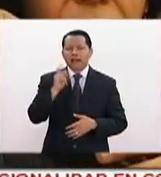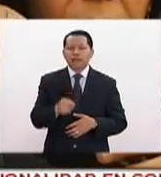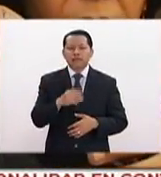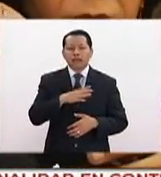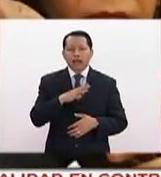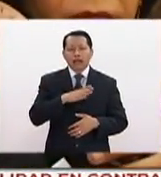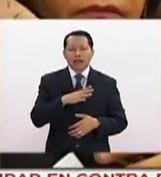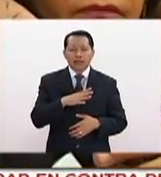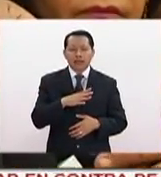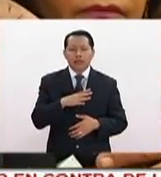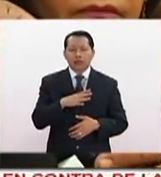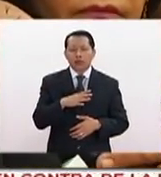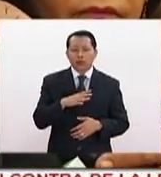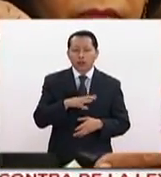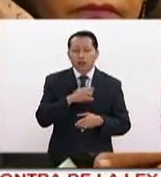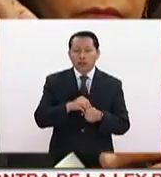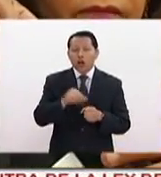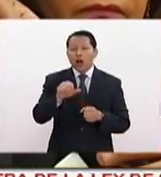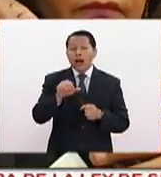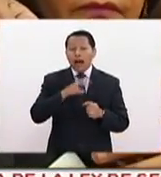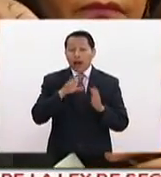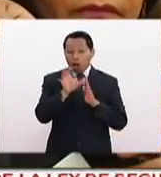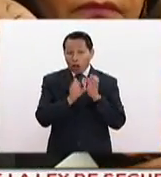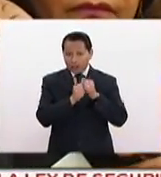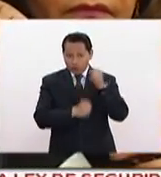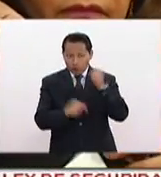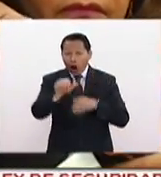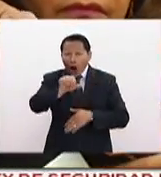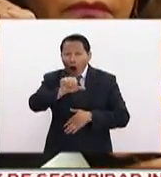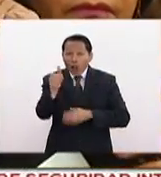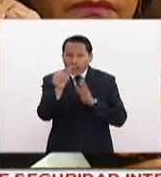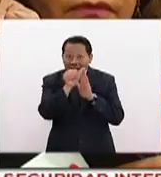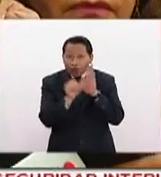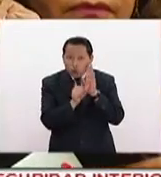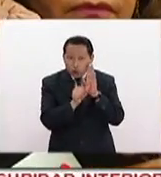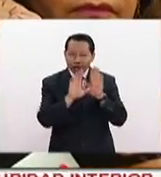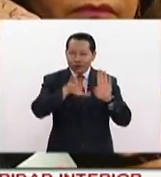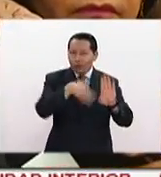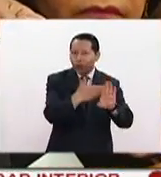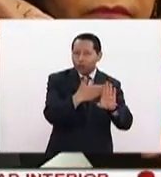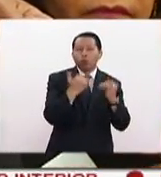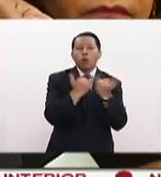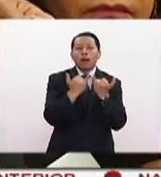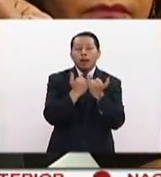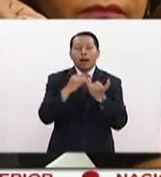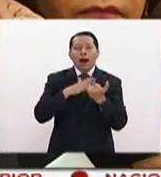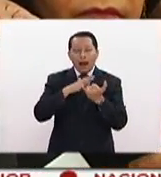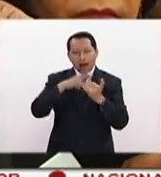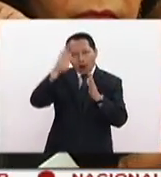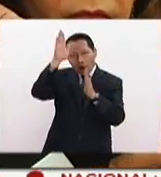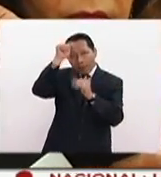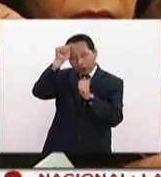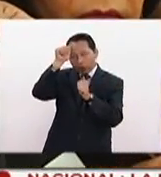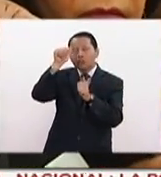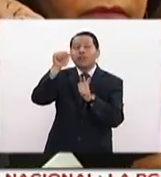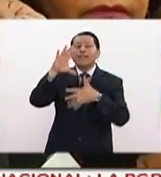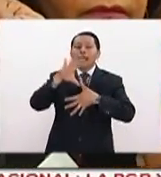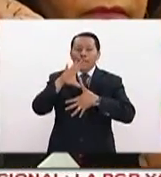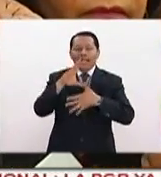violentando 11 artículos de la Constitución y 8 de la Convención Americana sobre Derechos